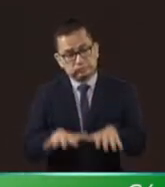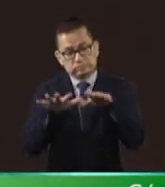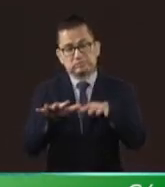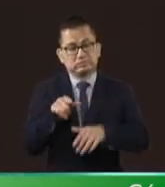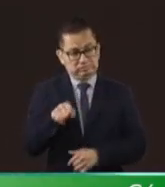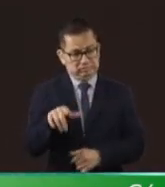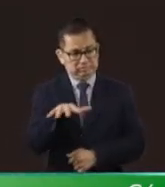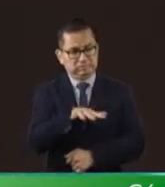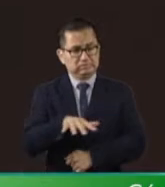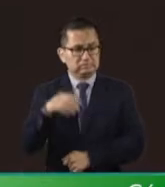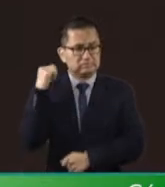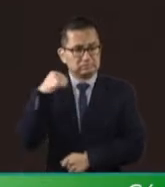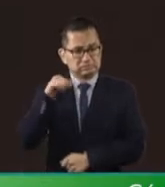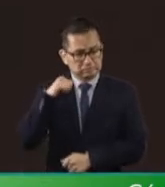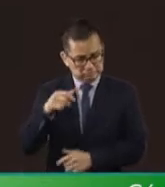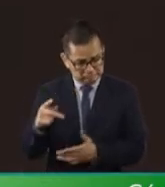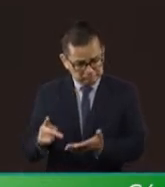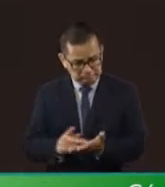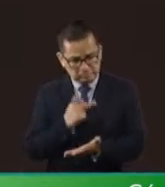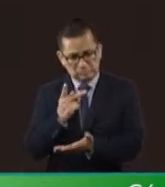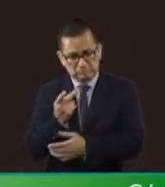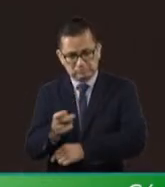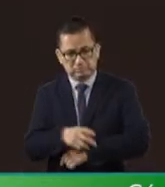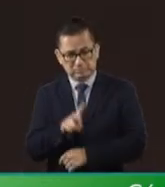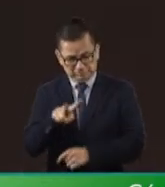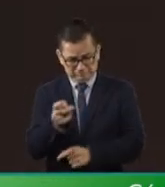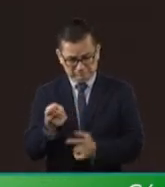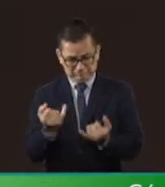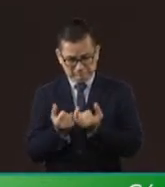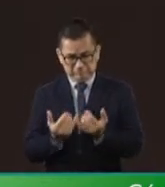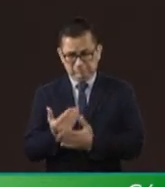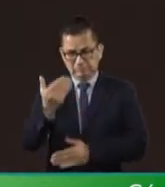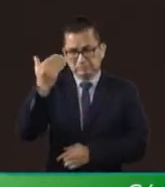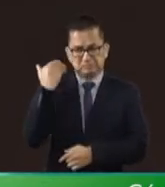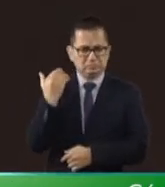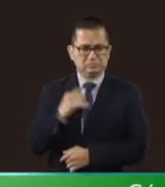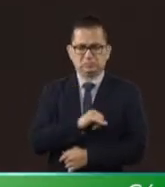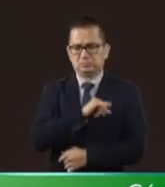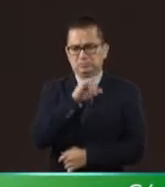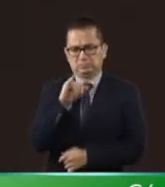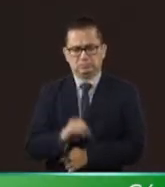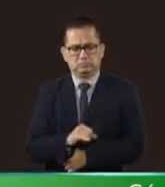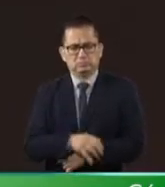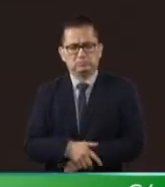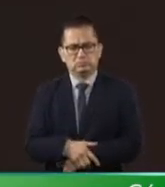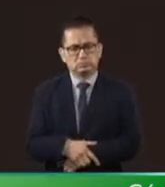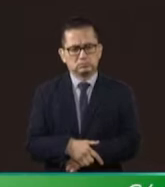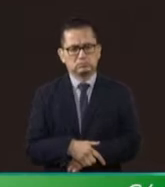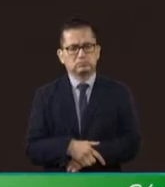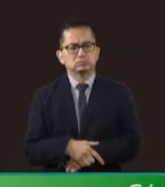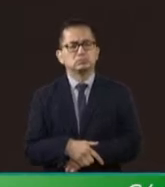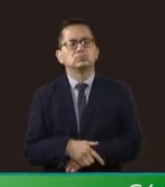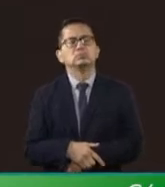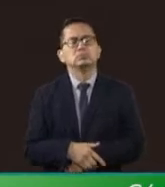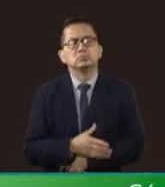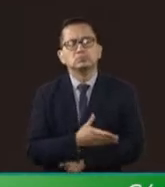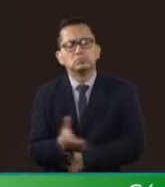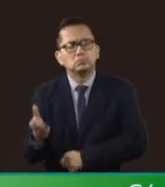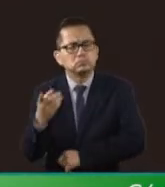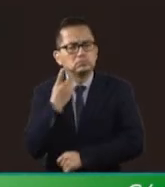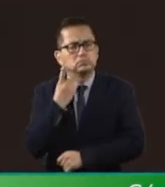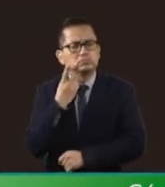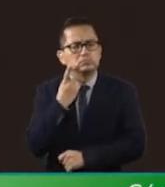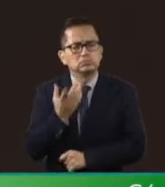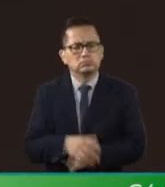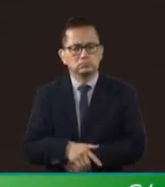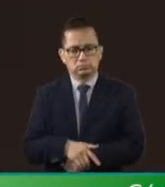nunca antes visto. Y reitero, como nunca antes visto. Diputadas y diputados, en la actualidad enfrentamos